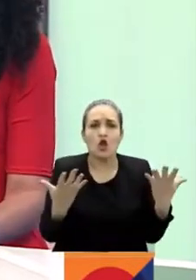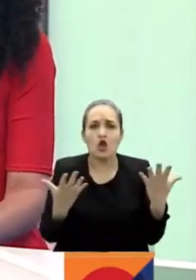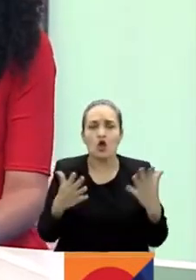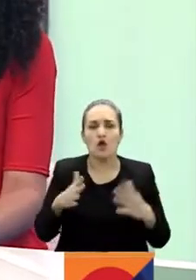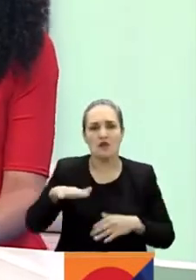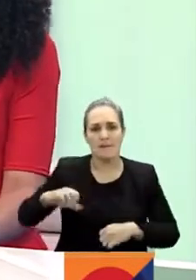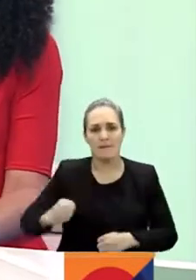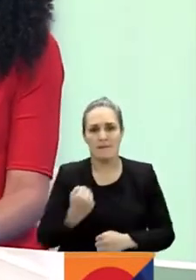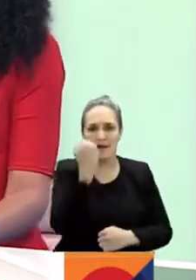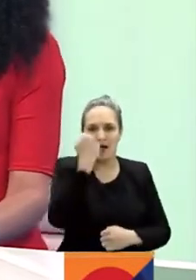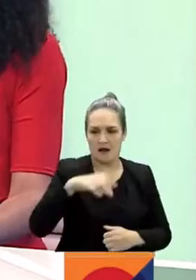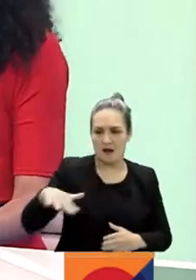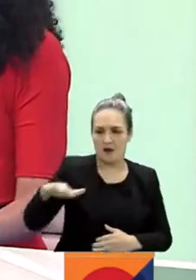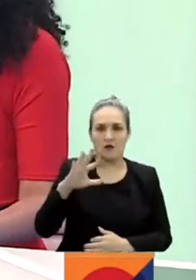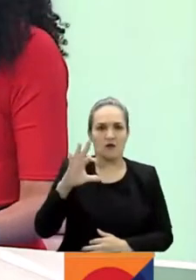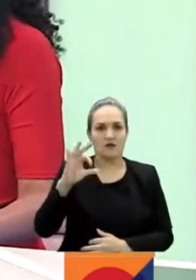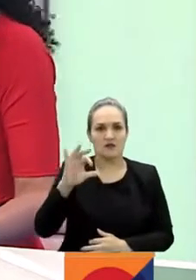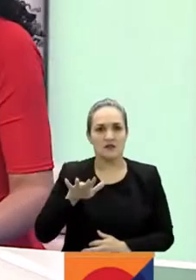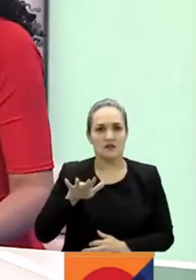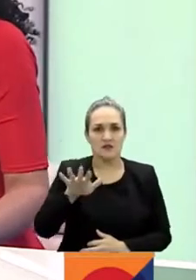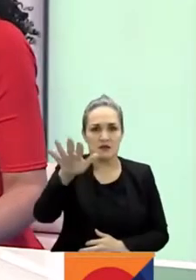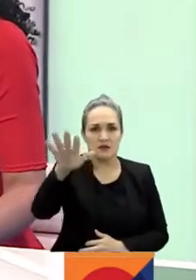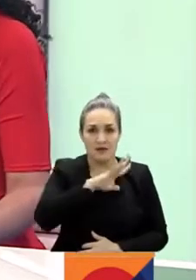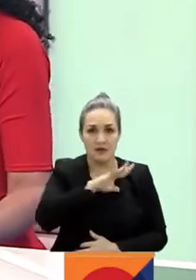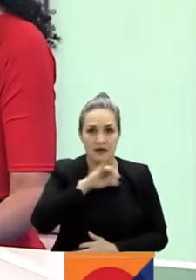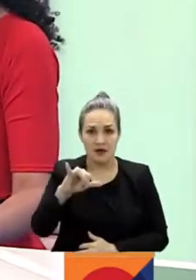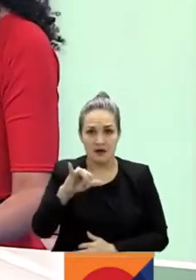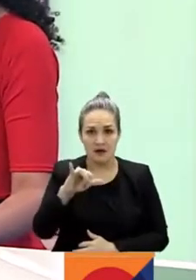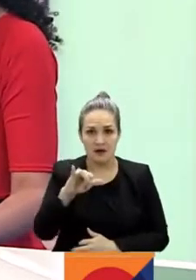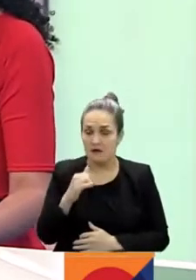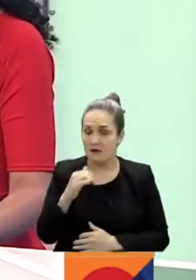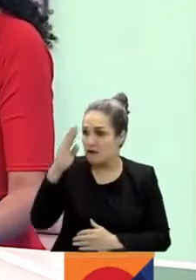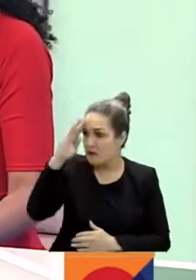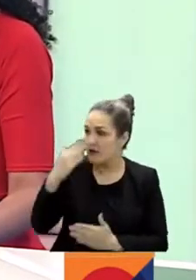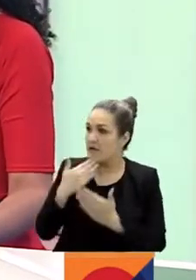Cali. Alejandro Muñoz, buenas noches, situación a esta hora.